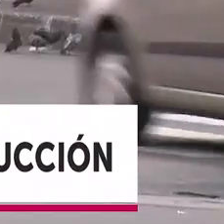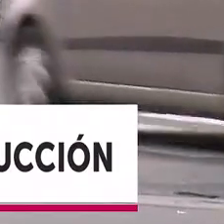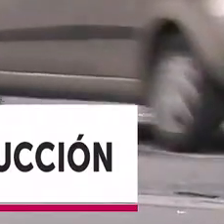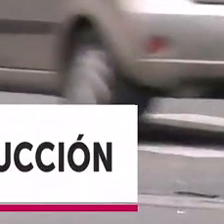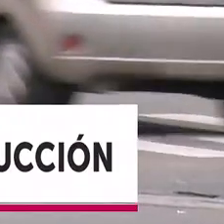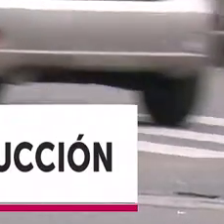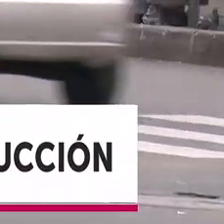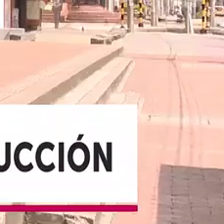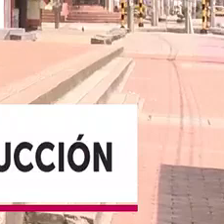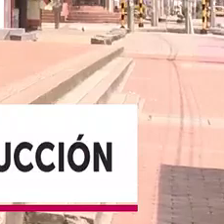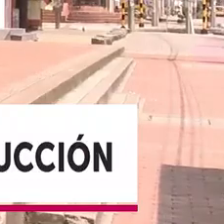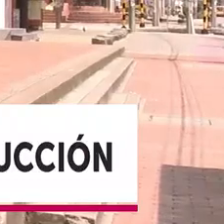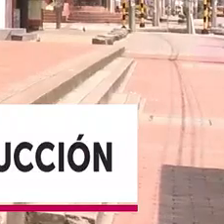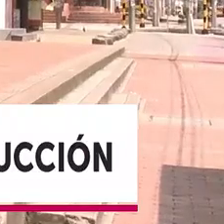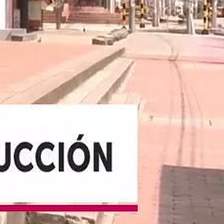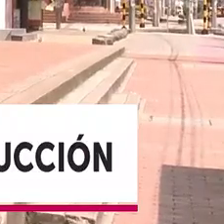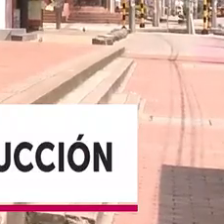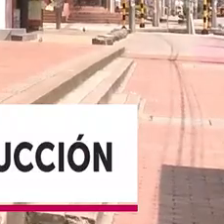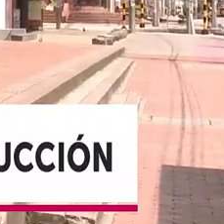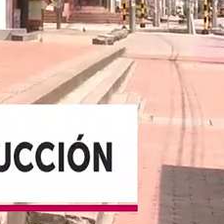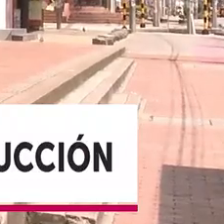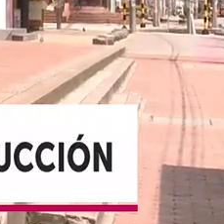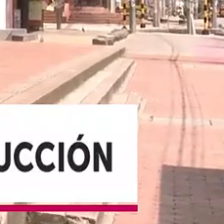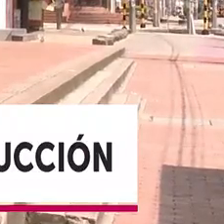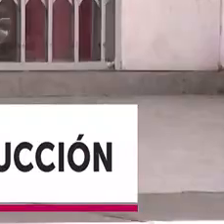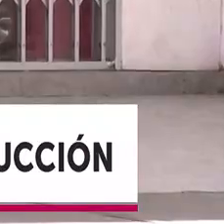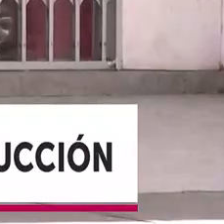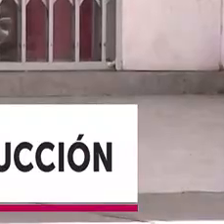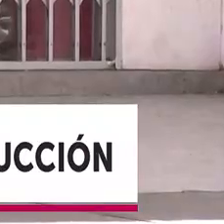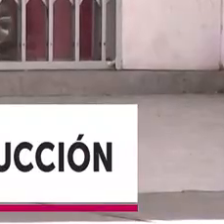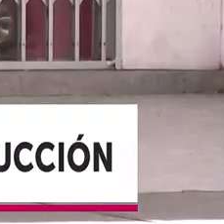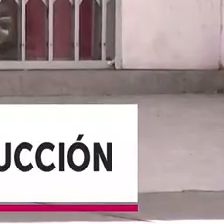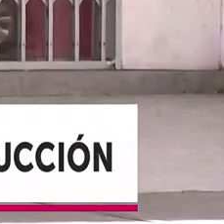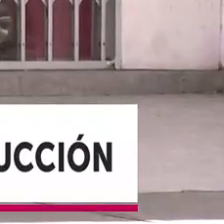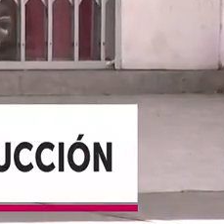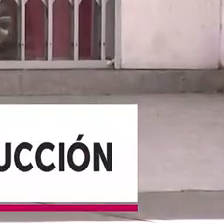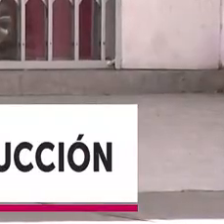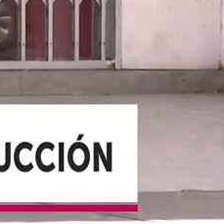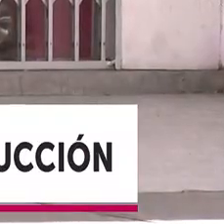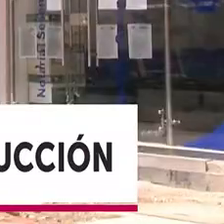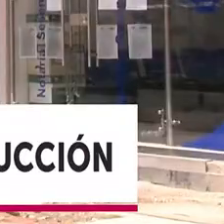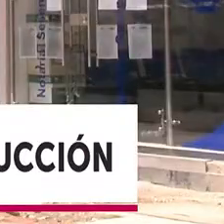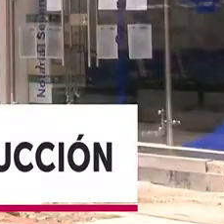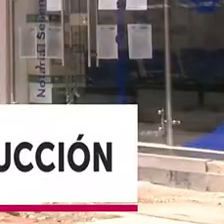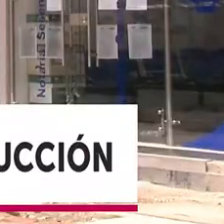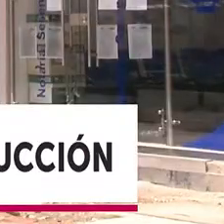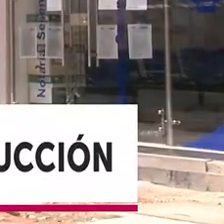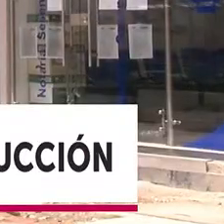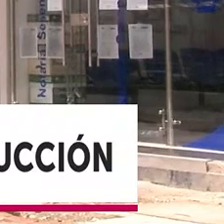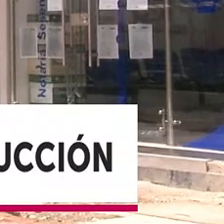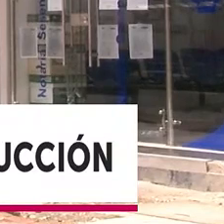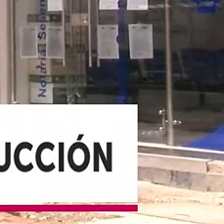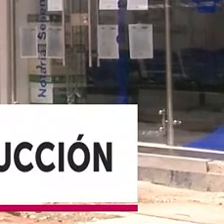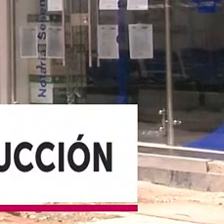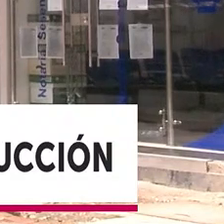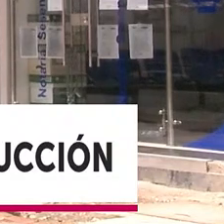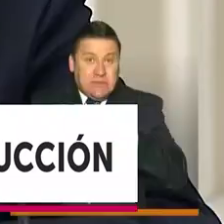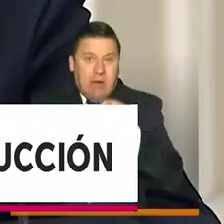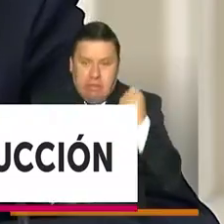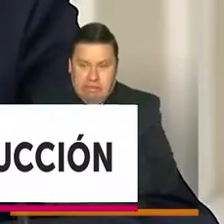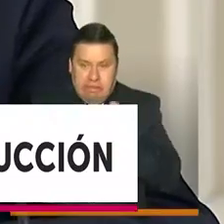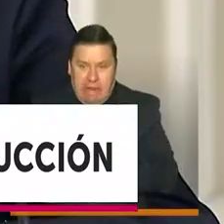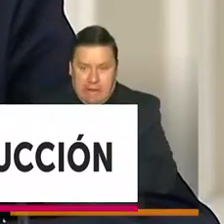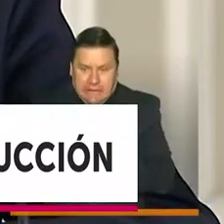creado mecanismos para mirar la puesta en funcionamiento de industrias y negocios en poblaciones donde no hay coronavirus. Arrancamos una mesa de